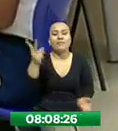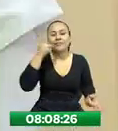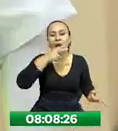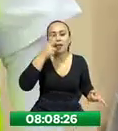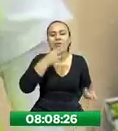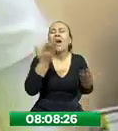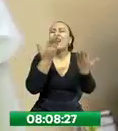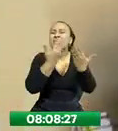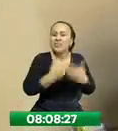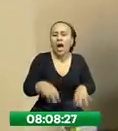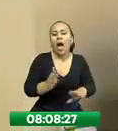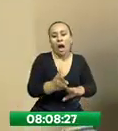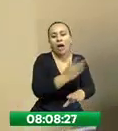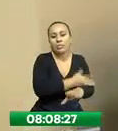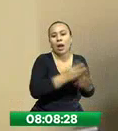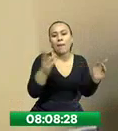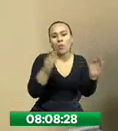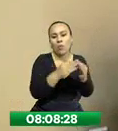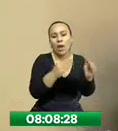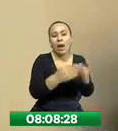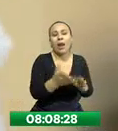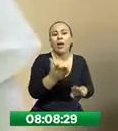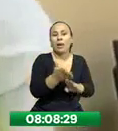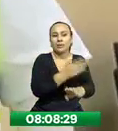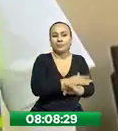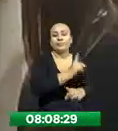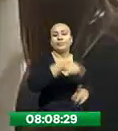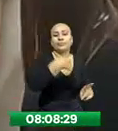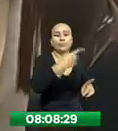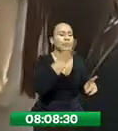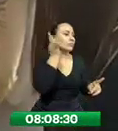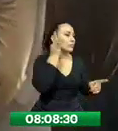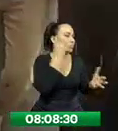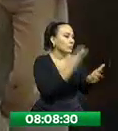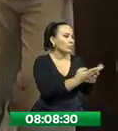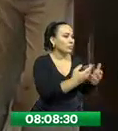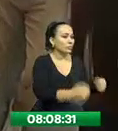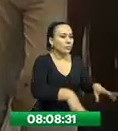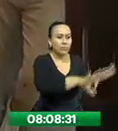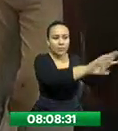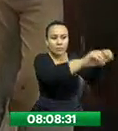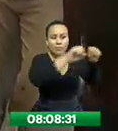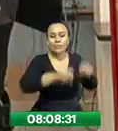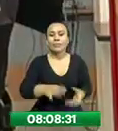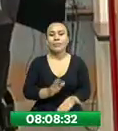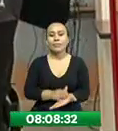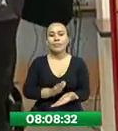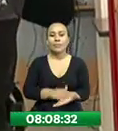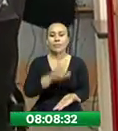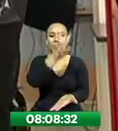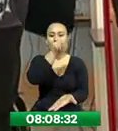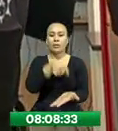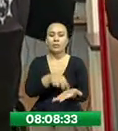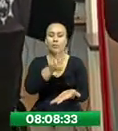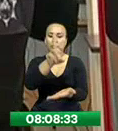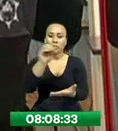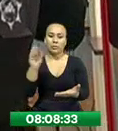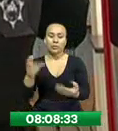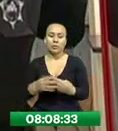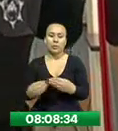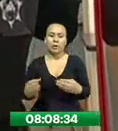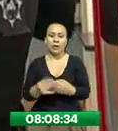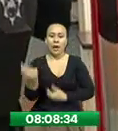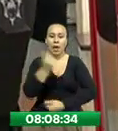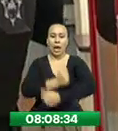sido registradas. Hace poco detuvieron a otra mujer en delito flagrante que pedía $2,200 a cambio